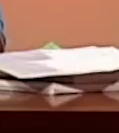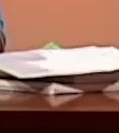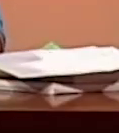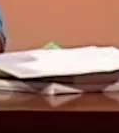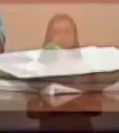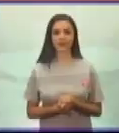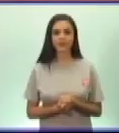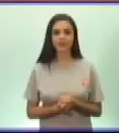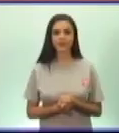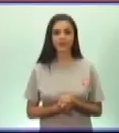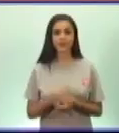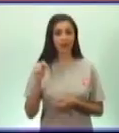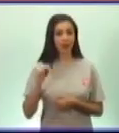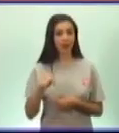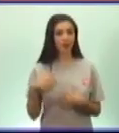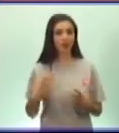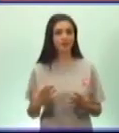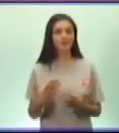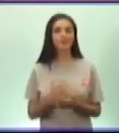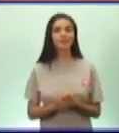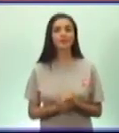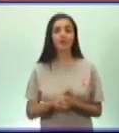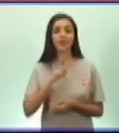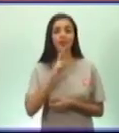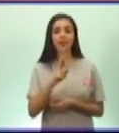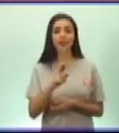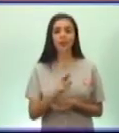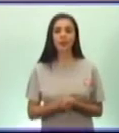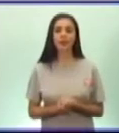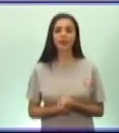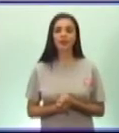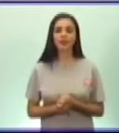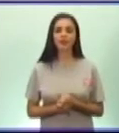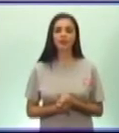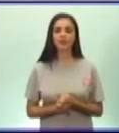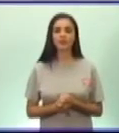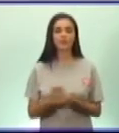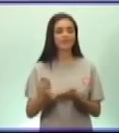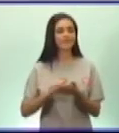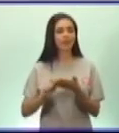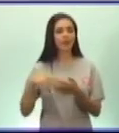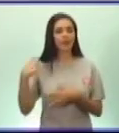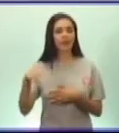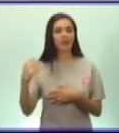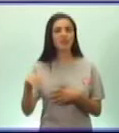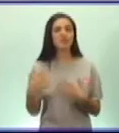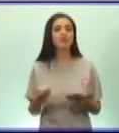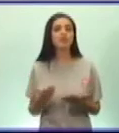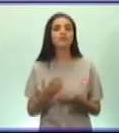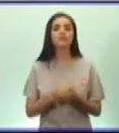Bueno, veamos ahora la respuesta a esta actividad.